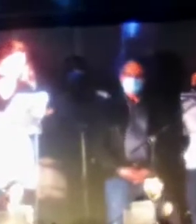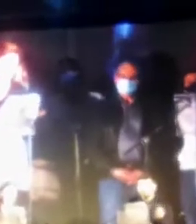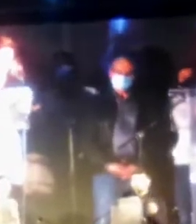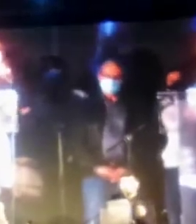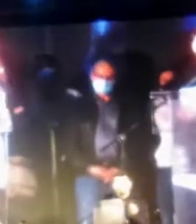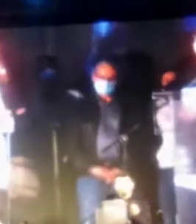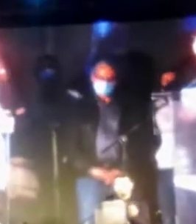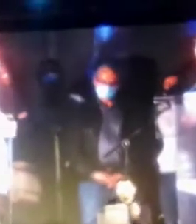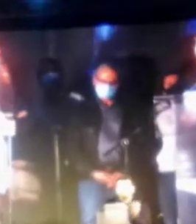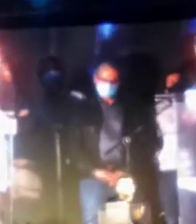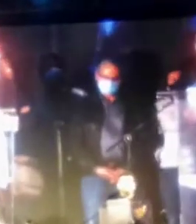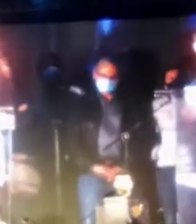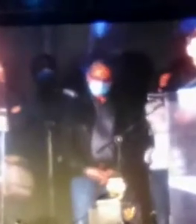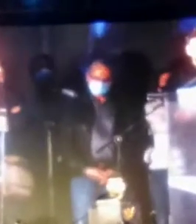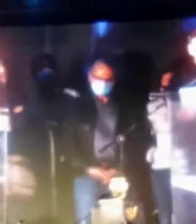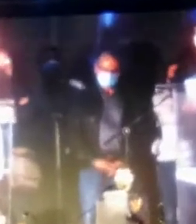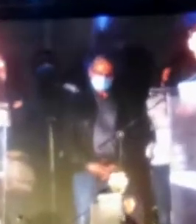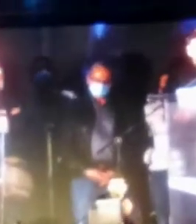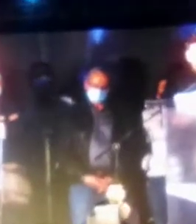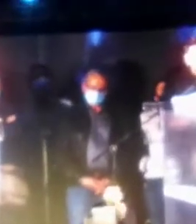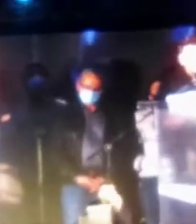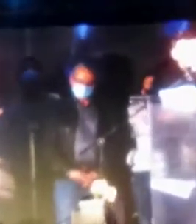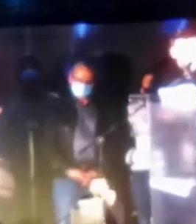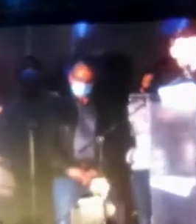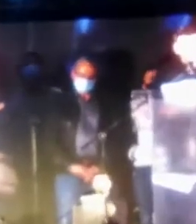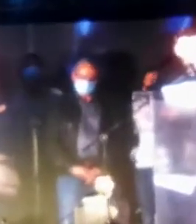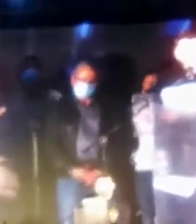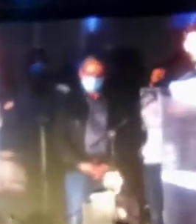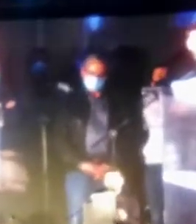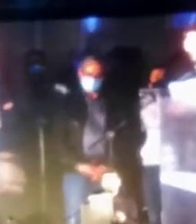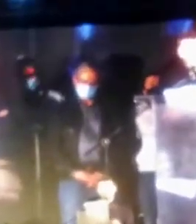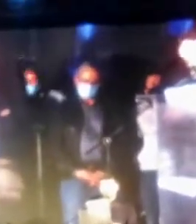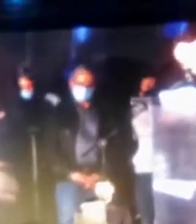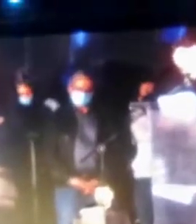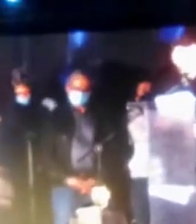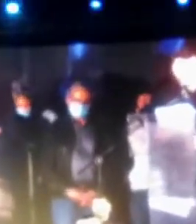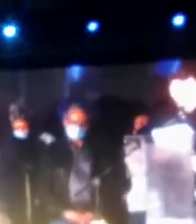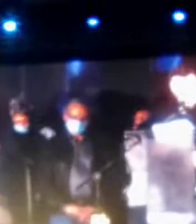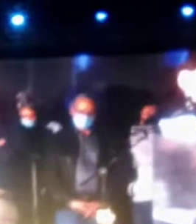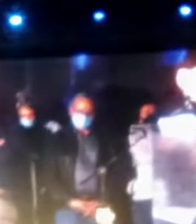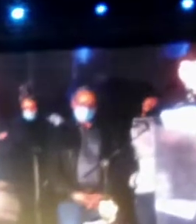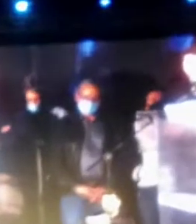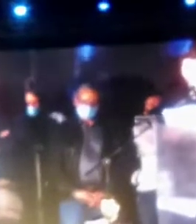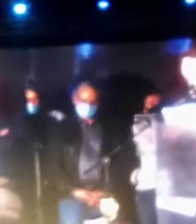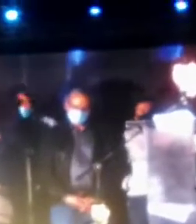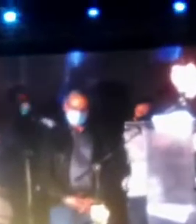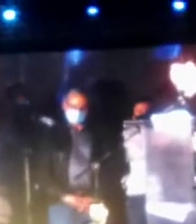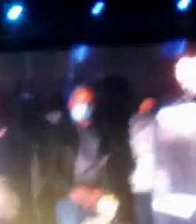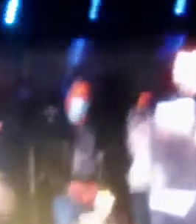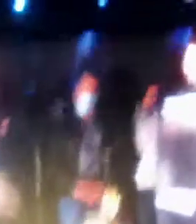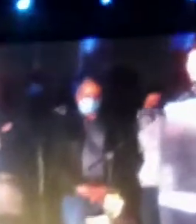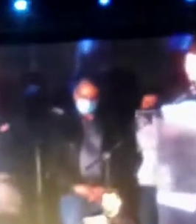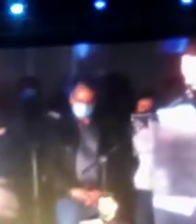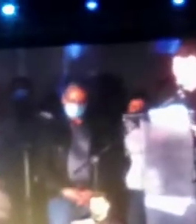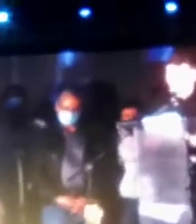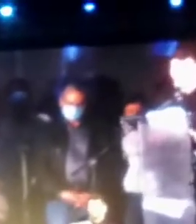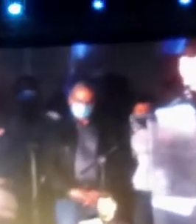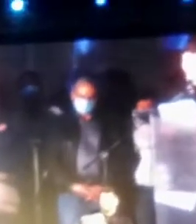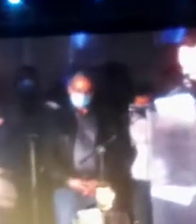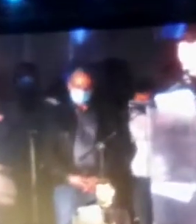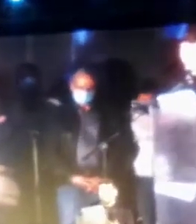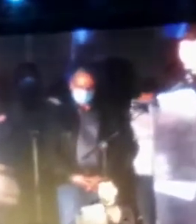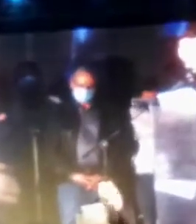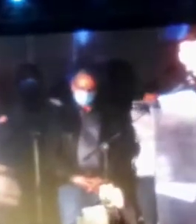negociación colectiva y el derecho de huelga son esenciales como instrumentos de igualación y de libertad de las personas que trabajan